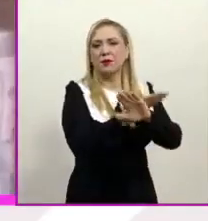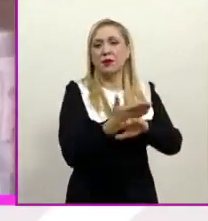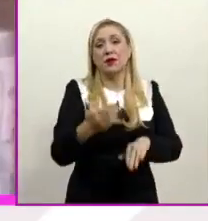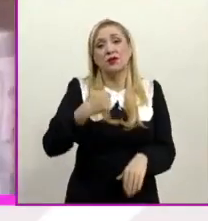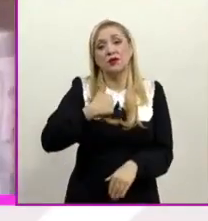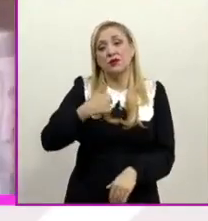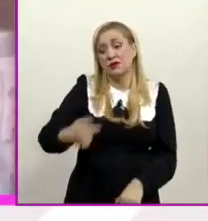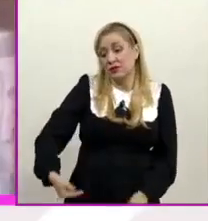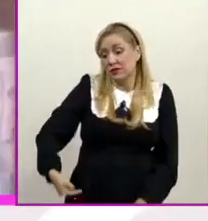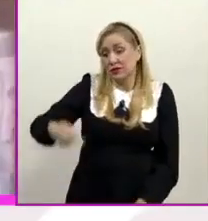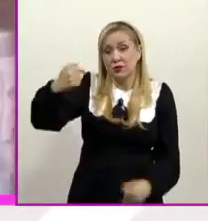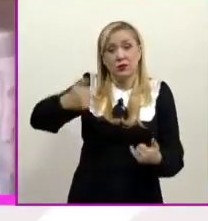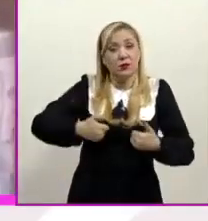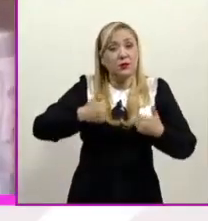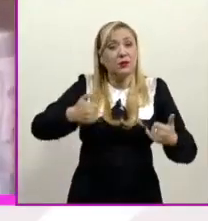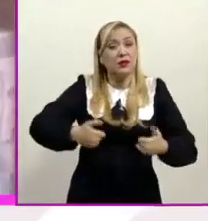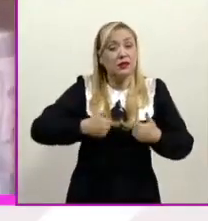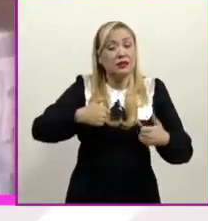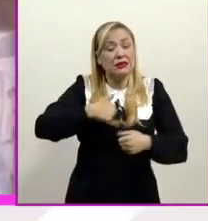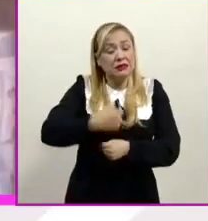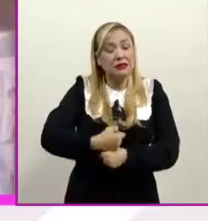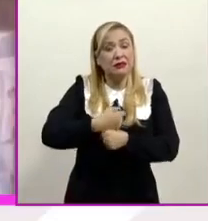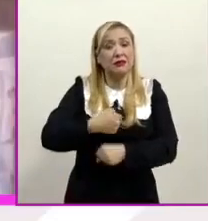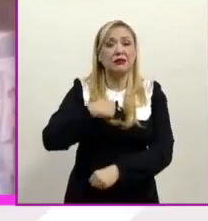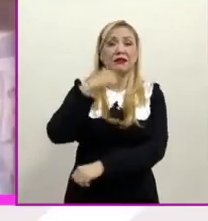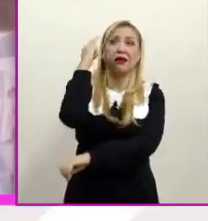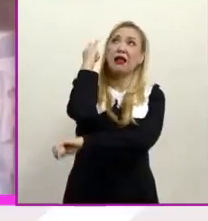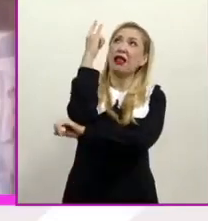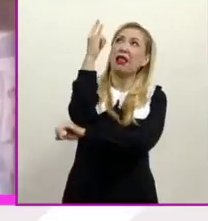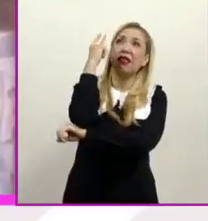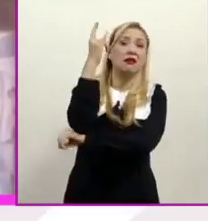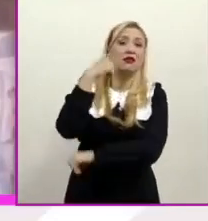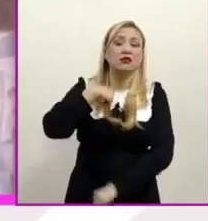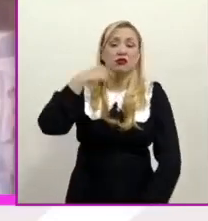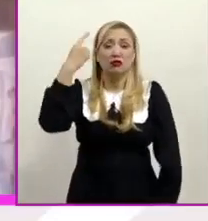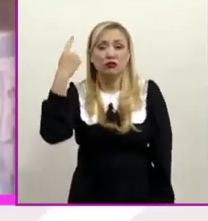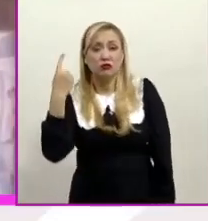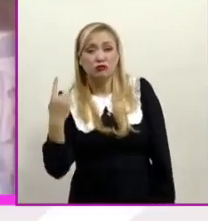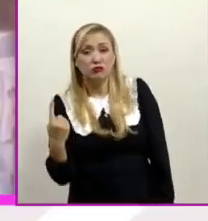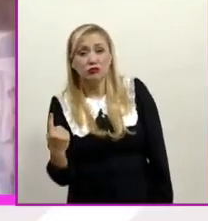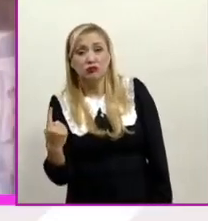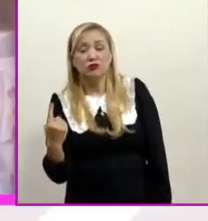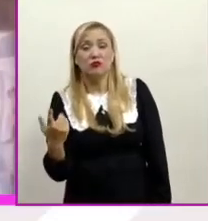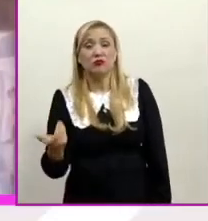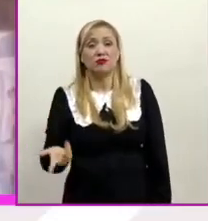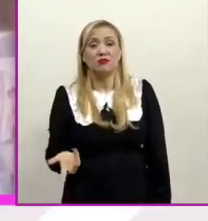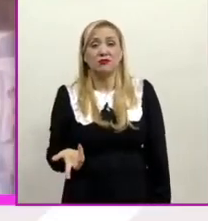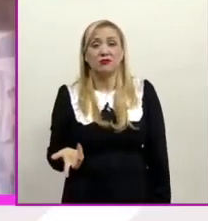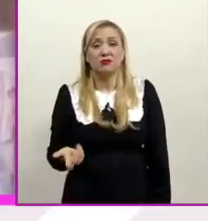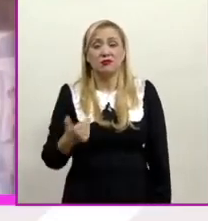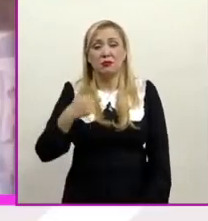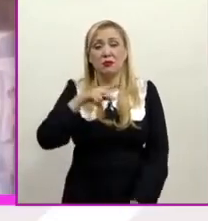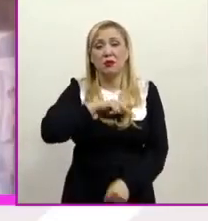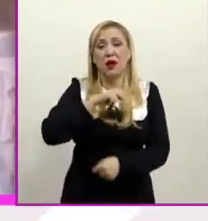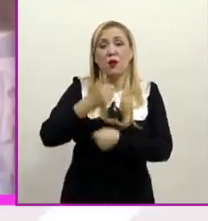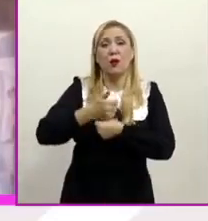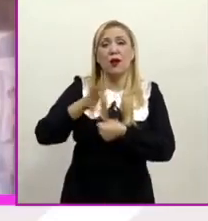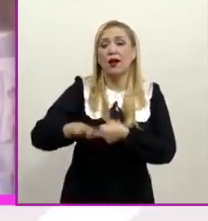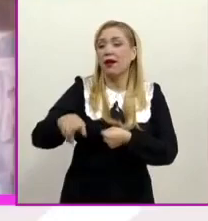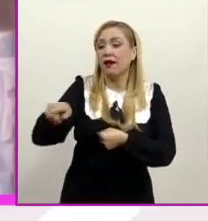mi adolescencia por no ser alto. Bueno, ¿de dónde iba a medir alto si mi abuela es ñañú?